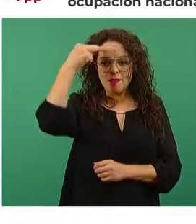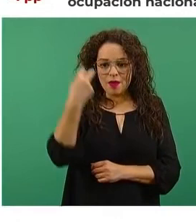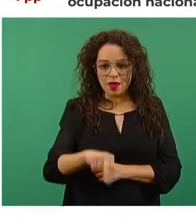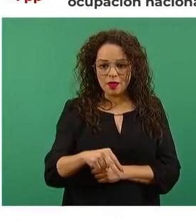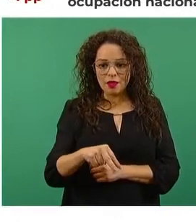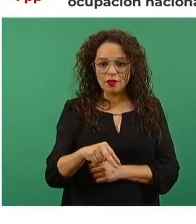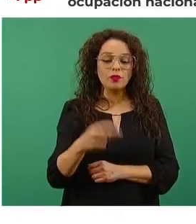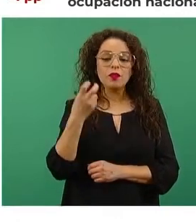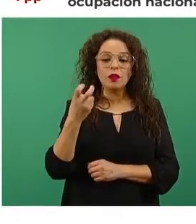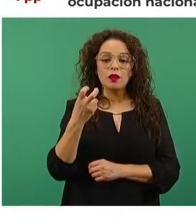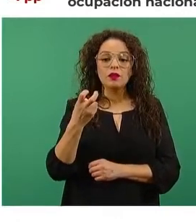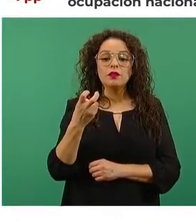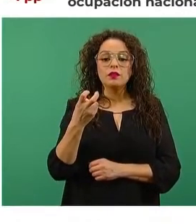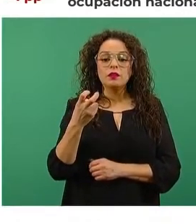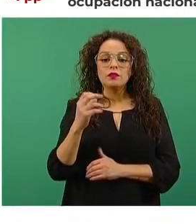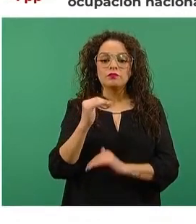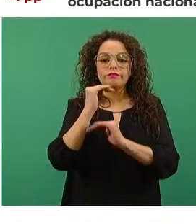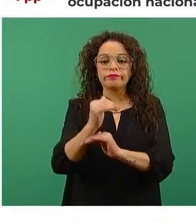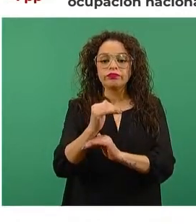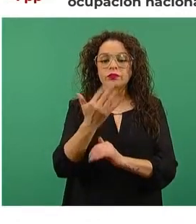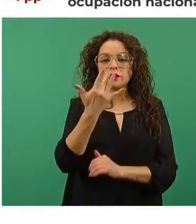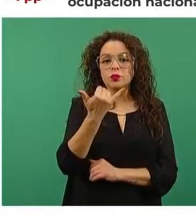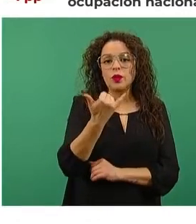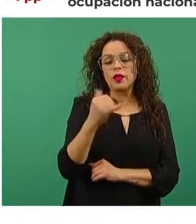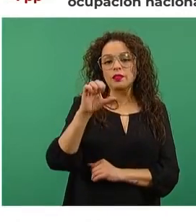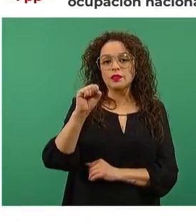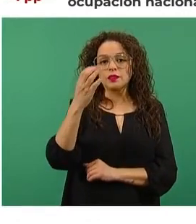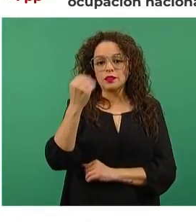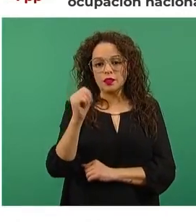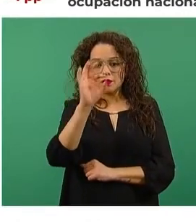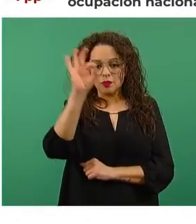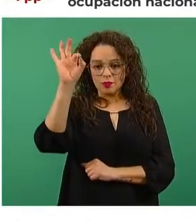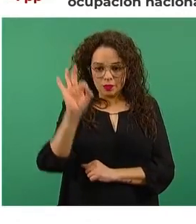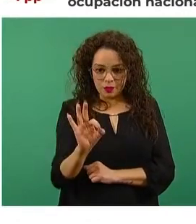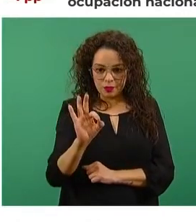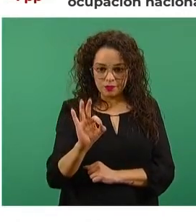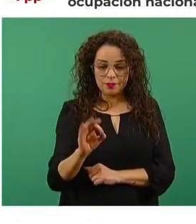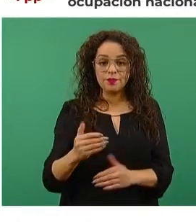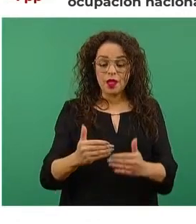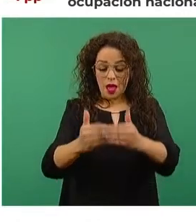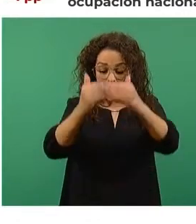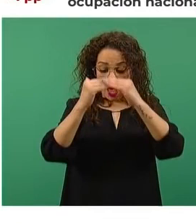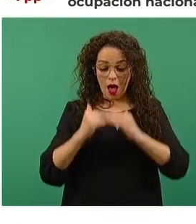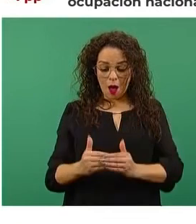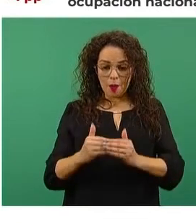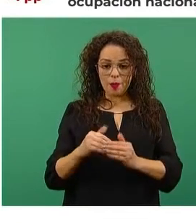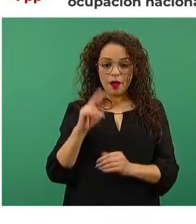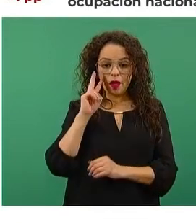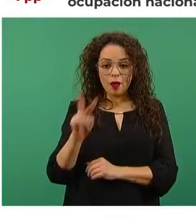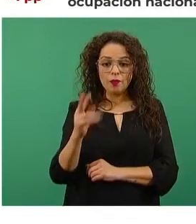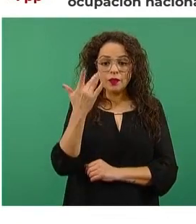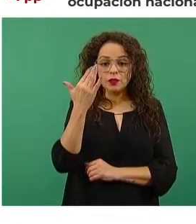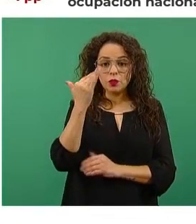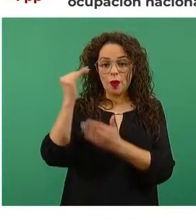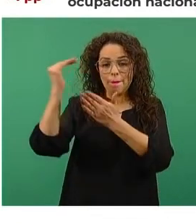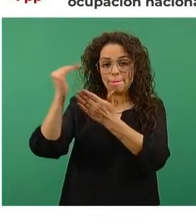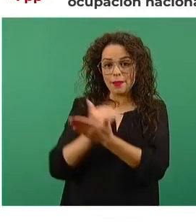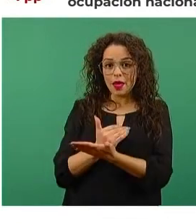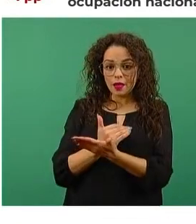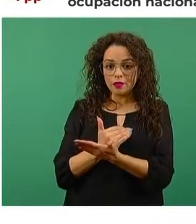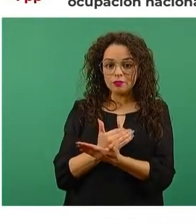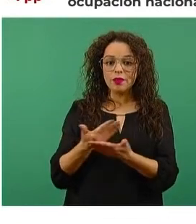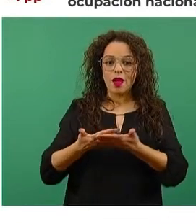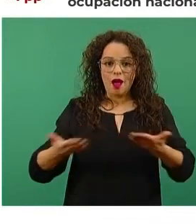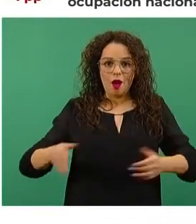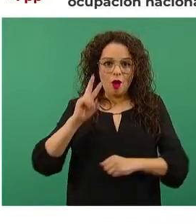rango obviamente entre 50 y 69. Y cuando desglosamos el rango de 50 y menos, pues ahora podemos